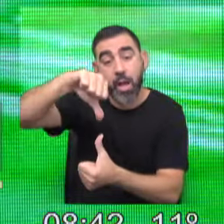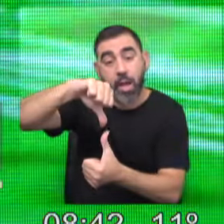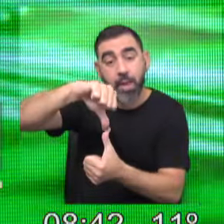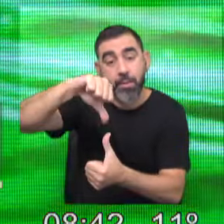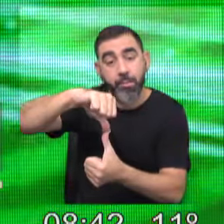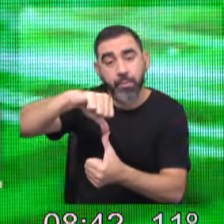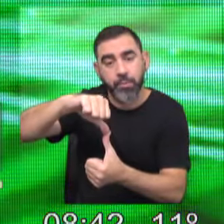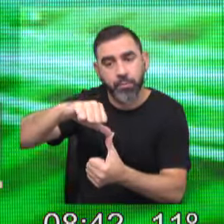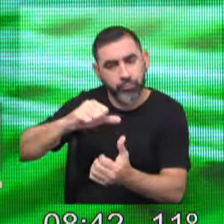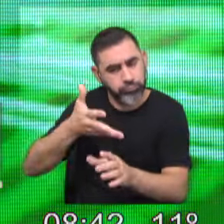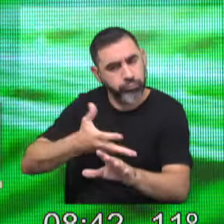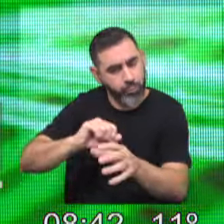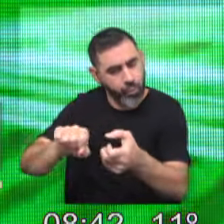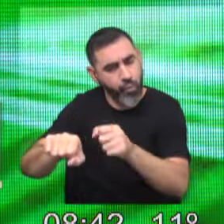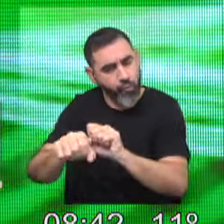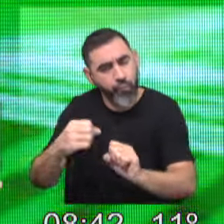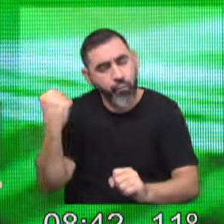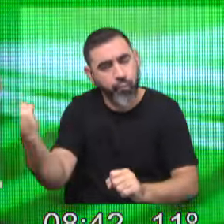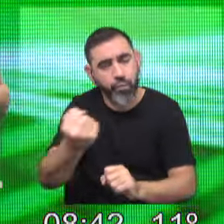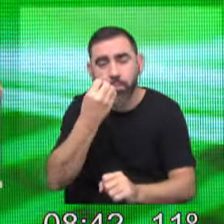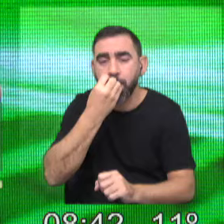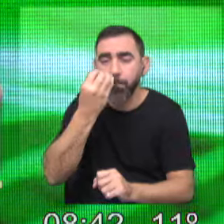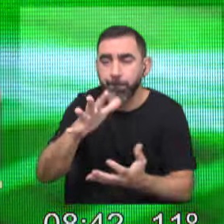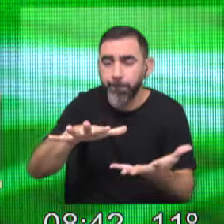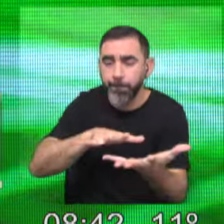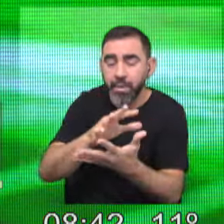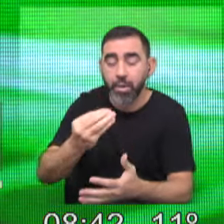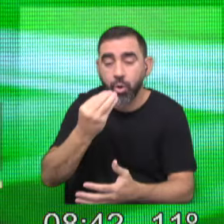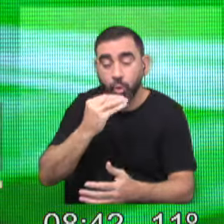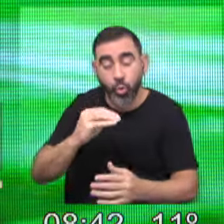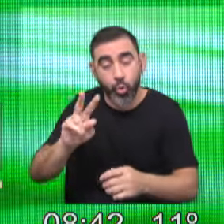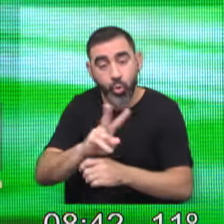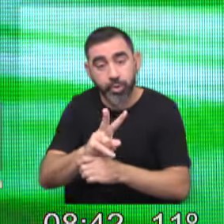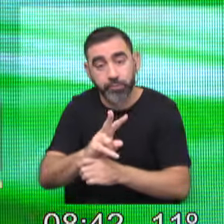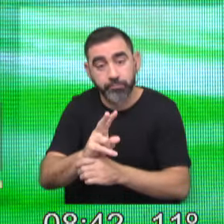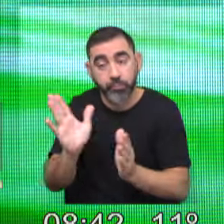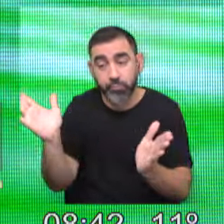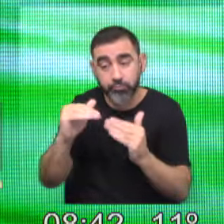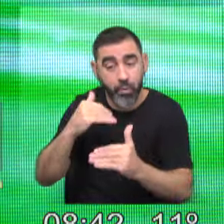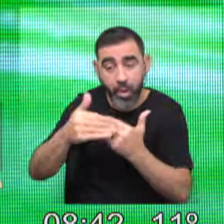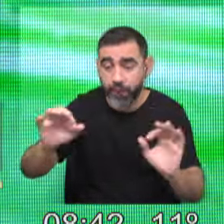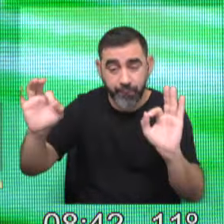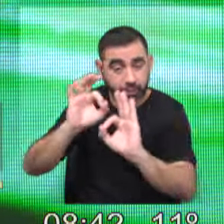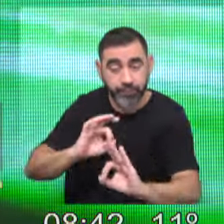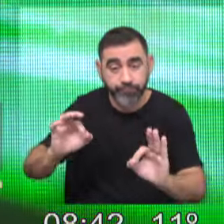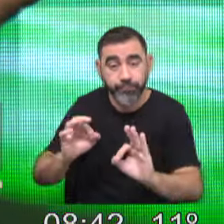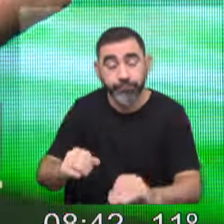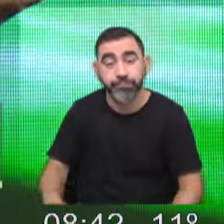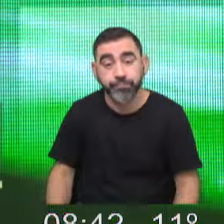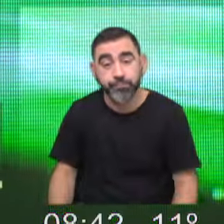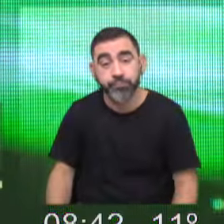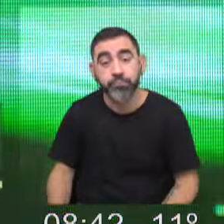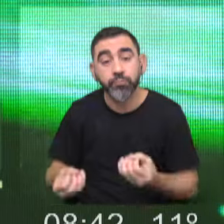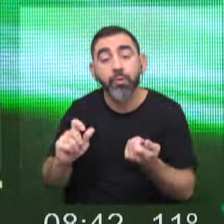ha hecho grandes esfuerzos para mejorar el escenario de seguridad alimentaria y no han avanzado fundamentalmente. ¿Por qué? Porque el